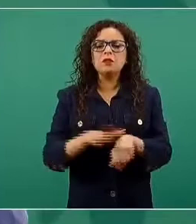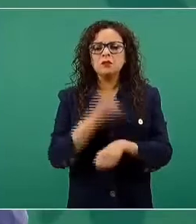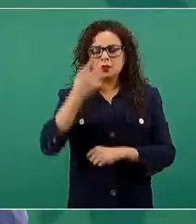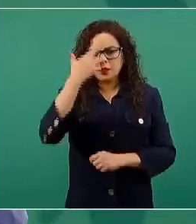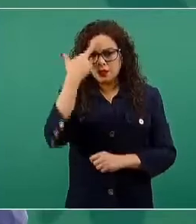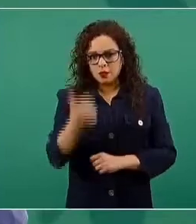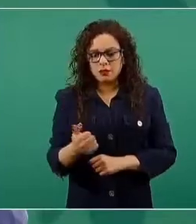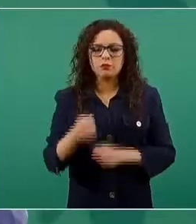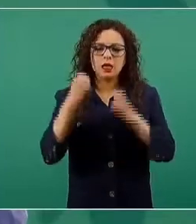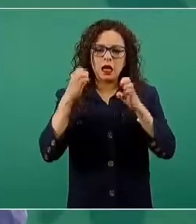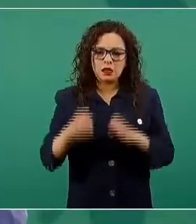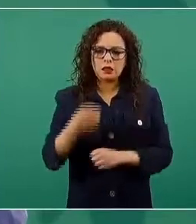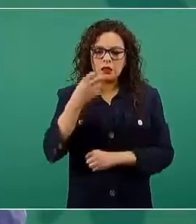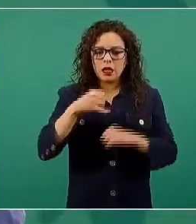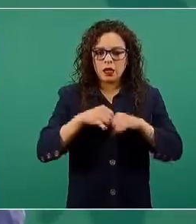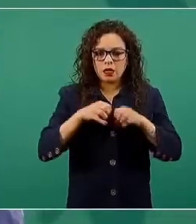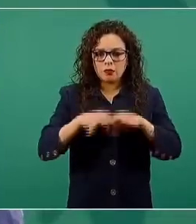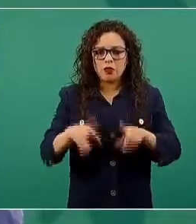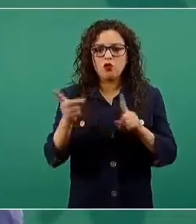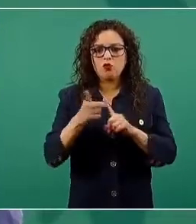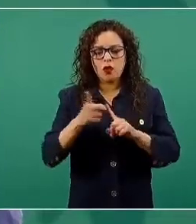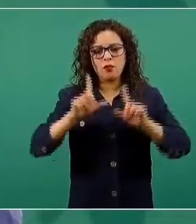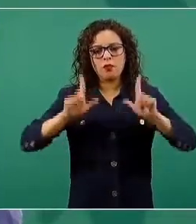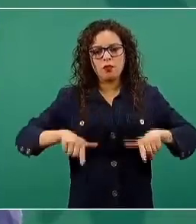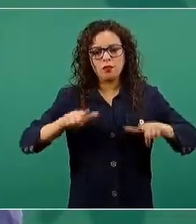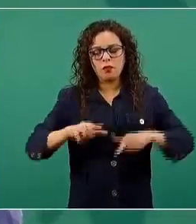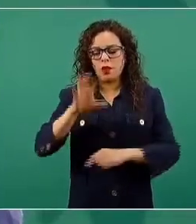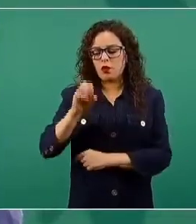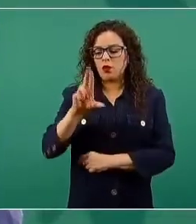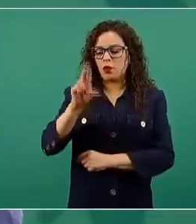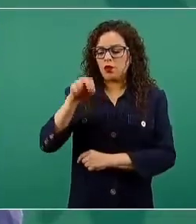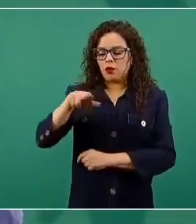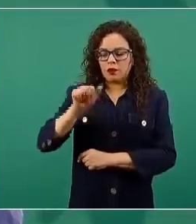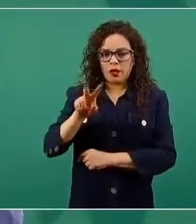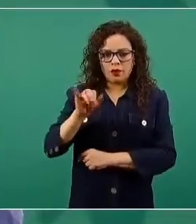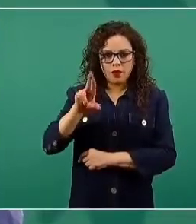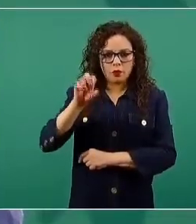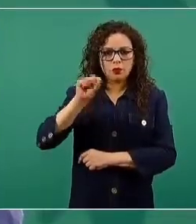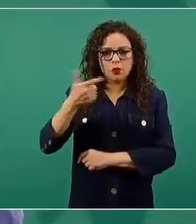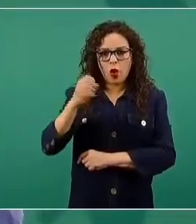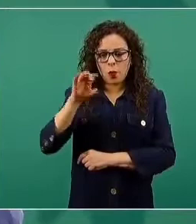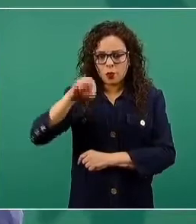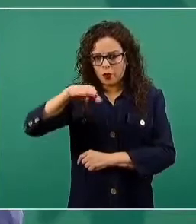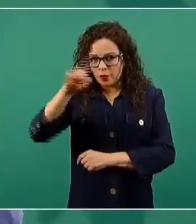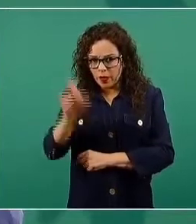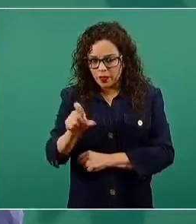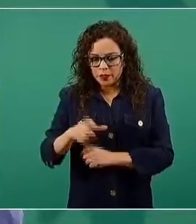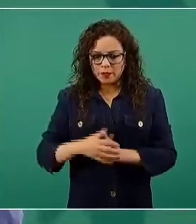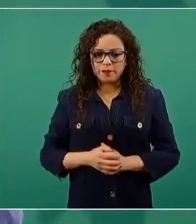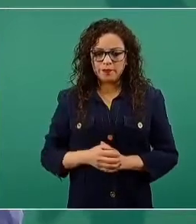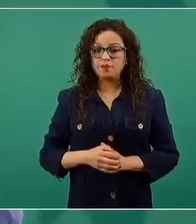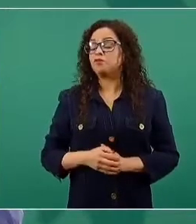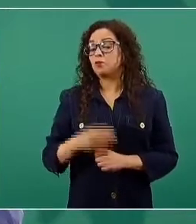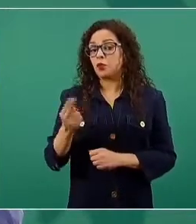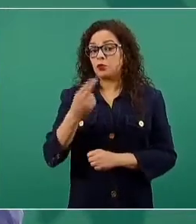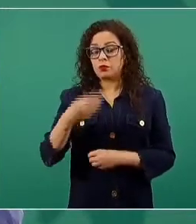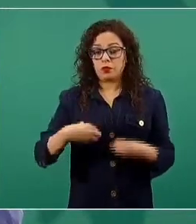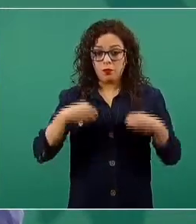los datos disponibles en el portal coronavirus.gov.mx. De modo que si usted es una ciudadana,